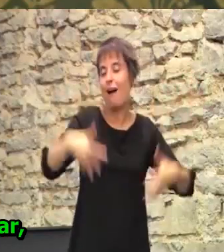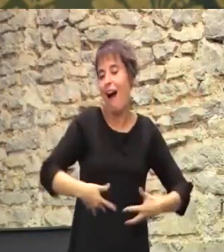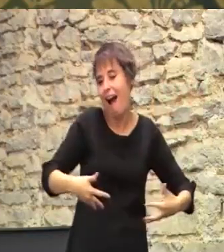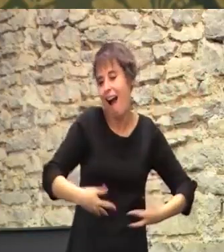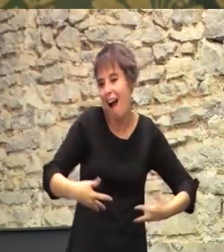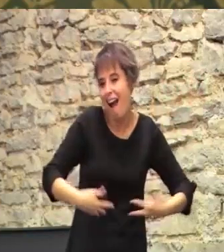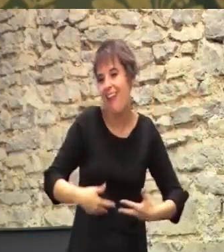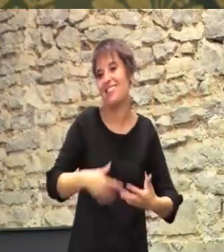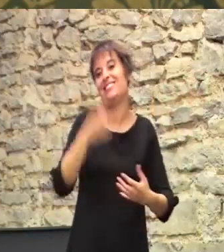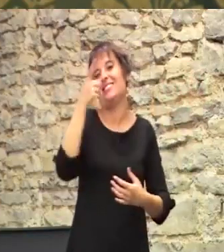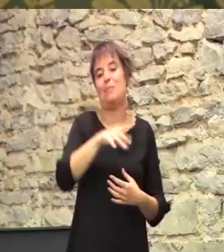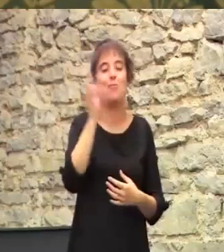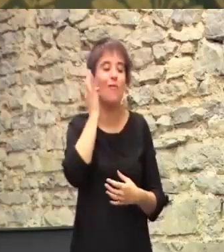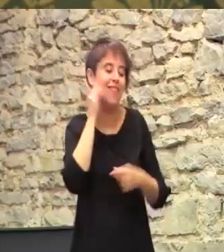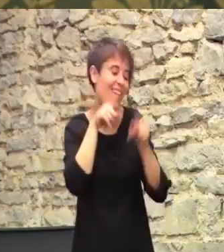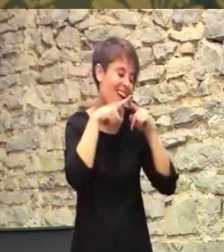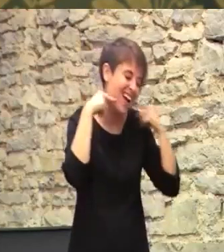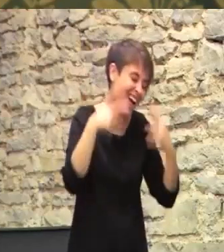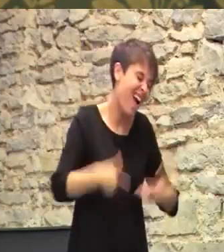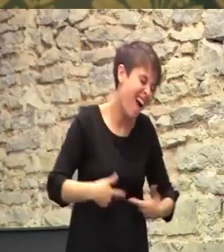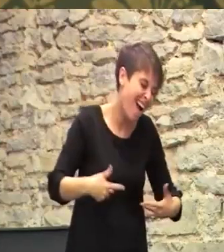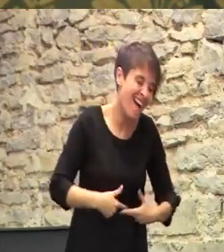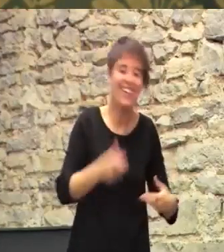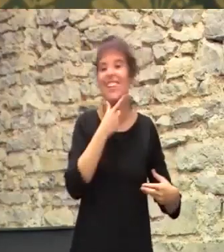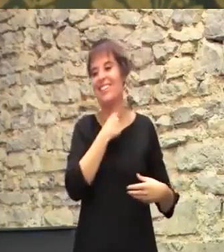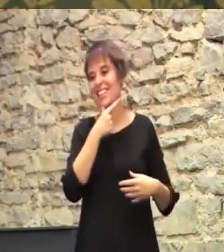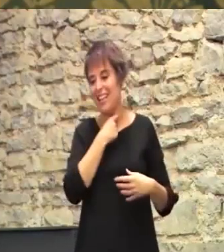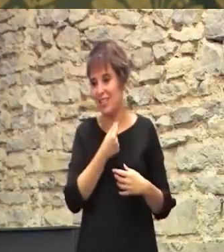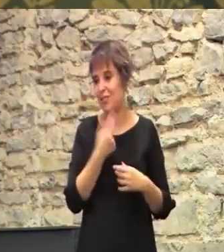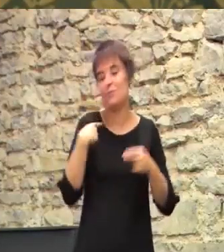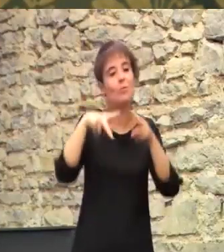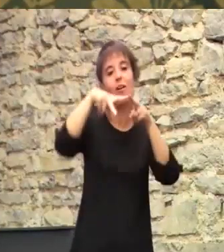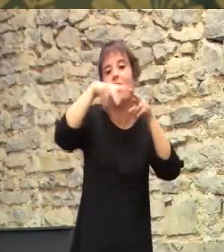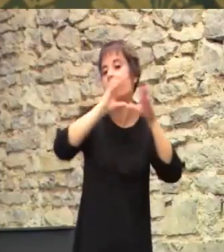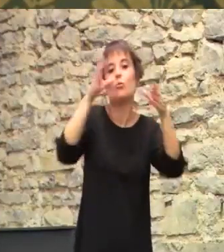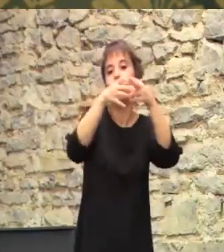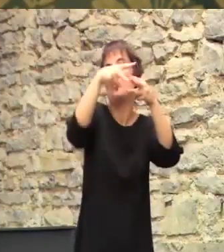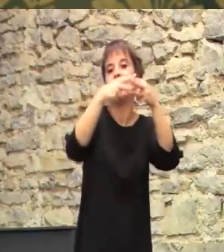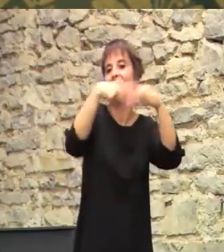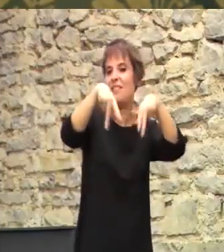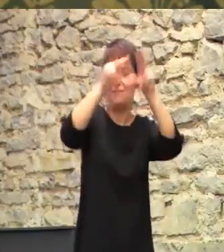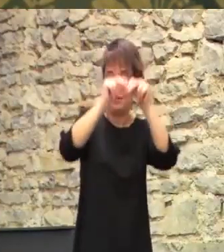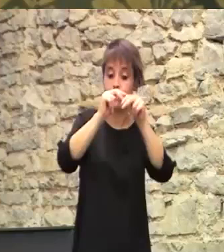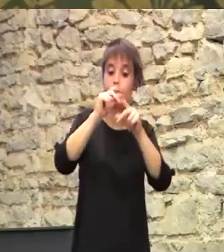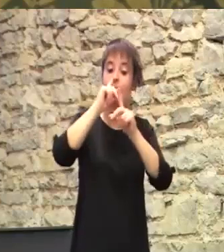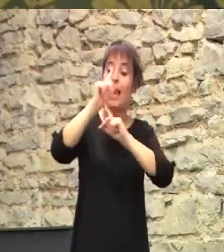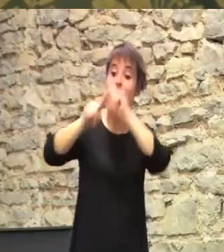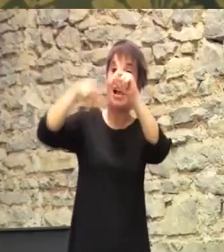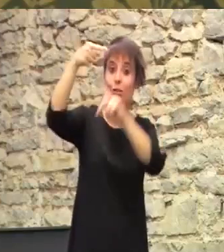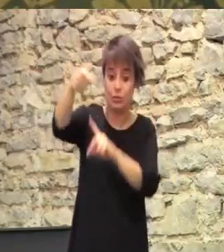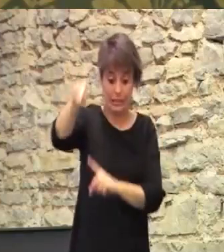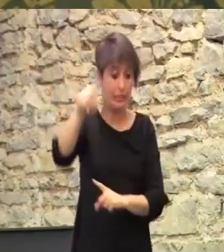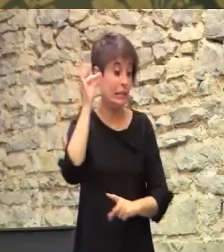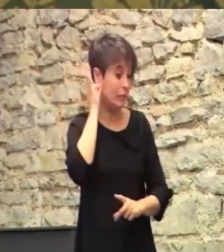sonríen también los tres mujeres se sonrieron hicieron comentarios el taller terminó al año siguiente me la encuentro